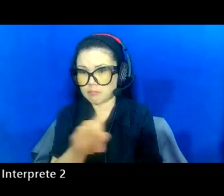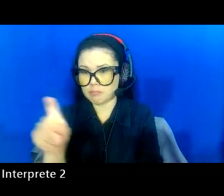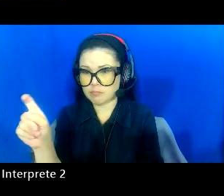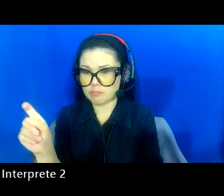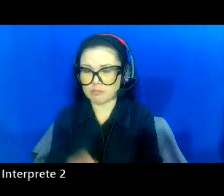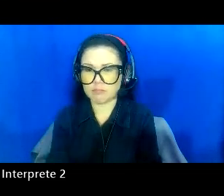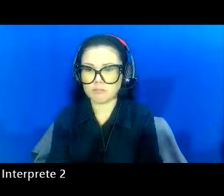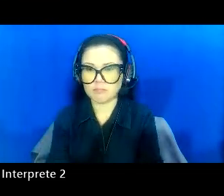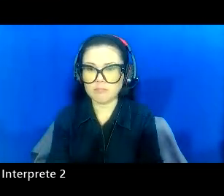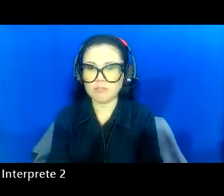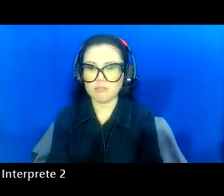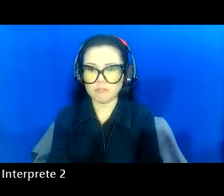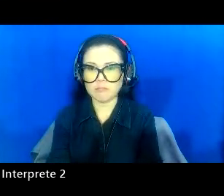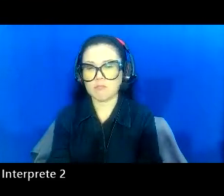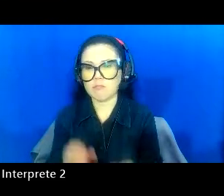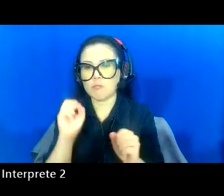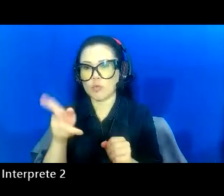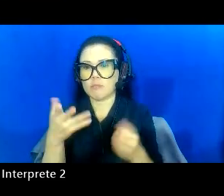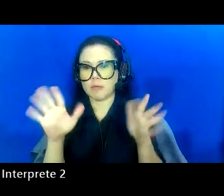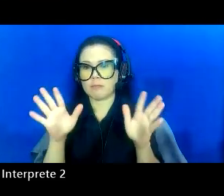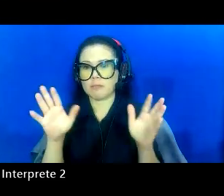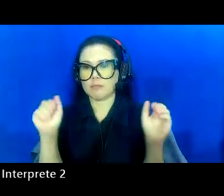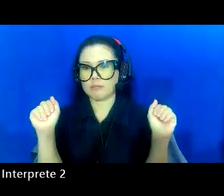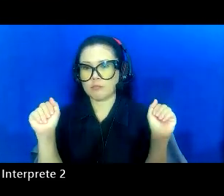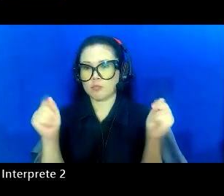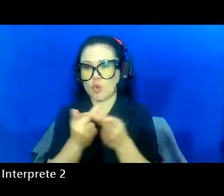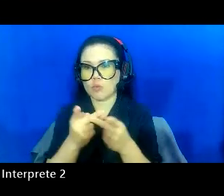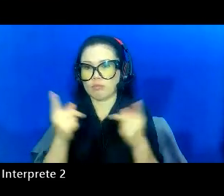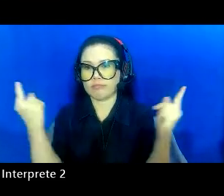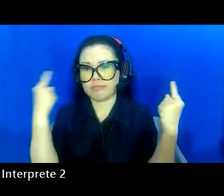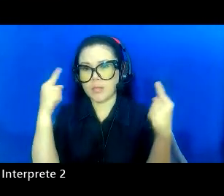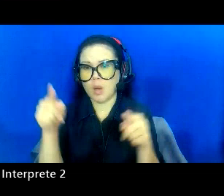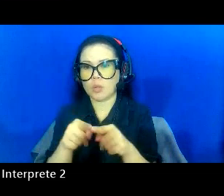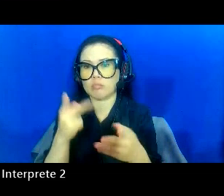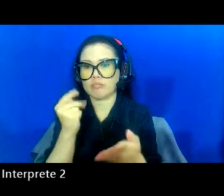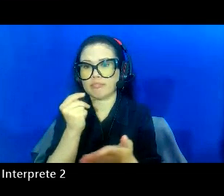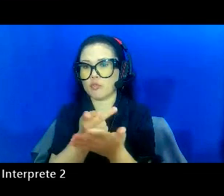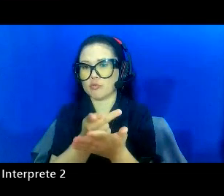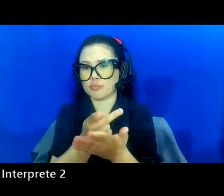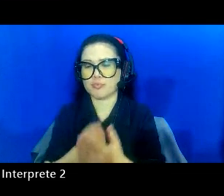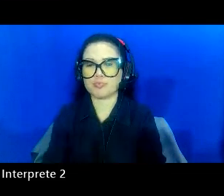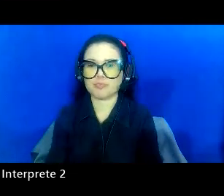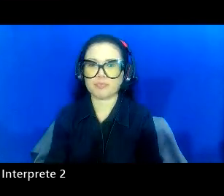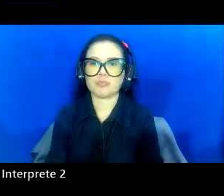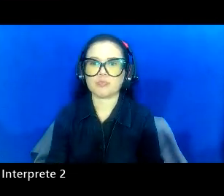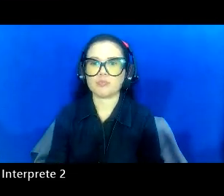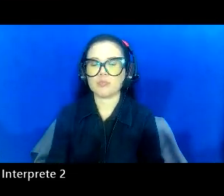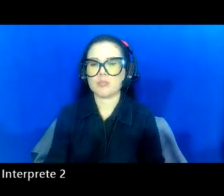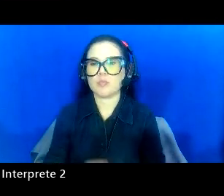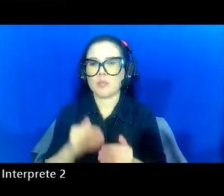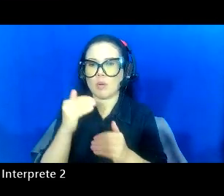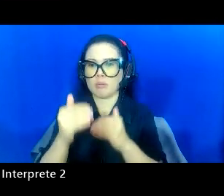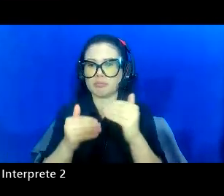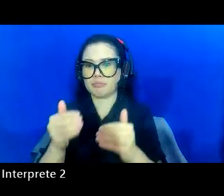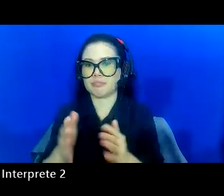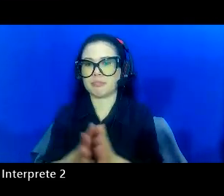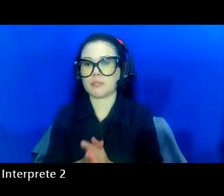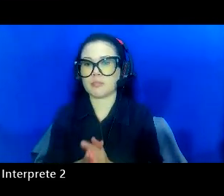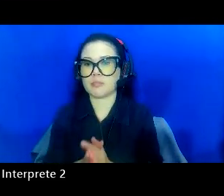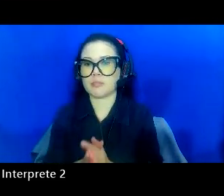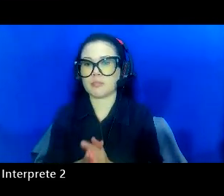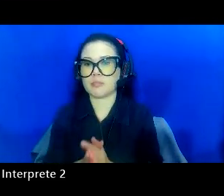Pues queda aprobado por unanimidad. Exacto. Así que vamos a próximos pasos y recuerdo, ¿verdad? Hago mención